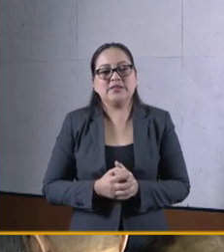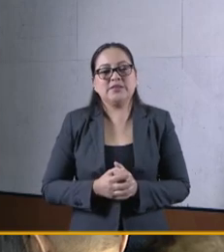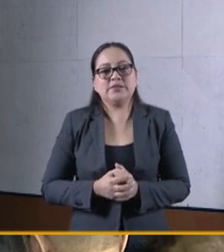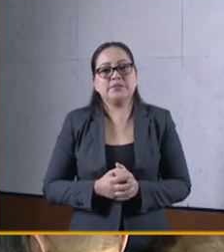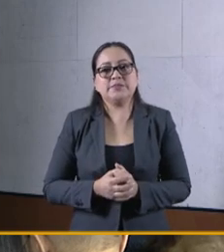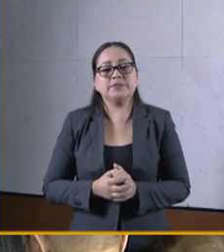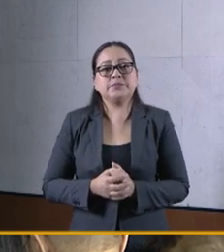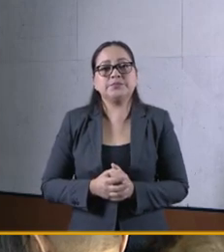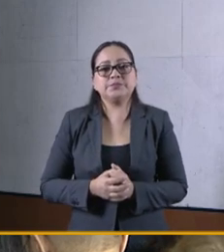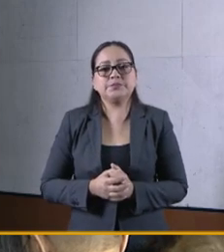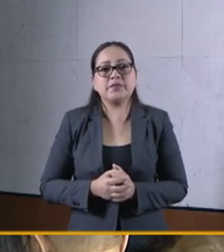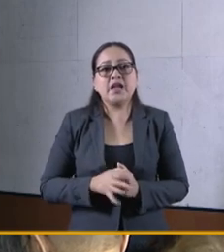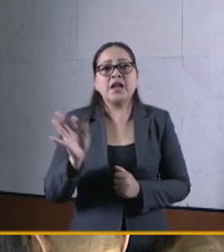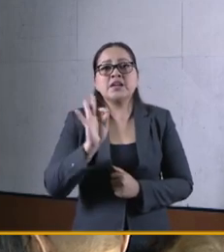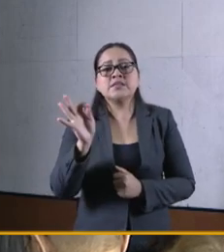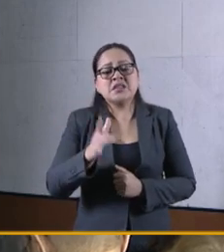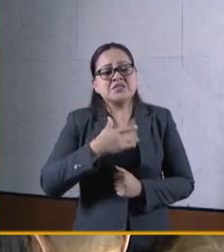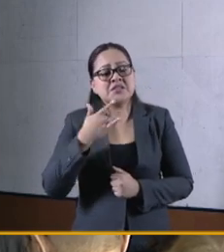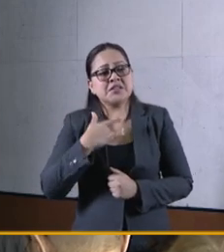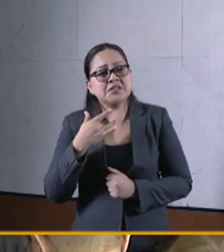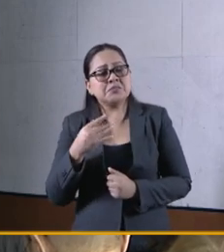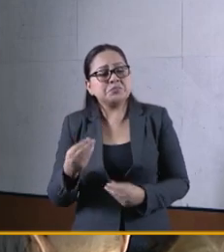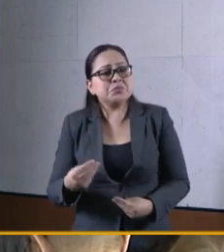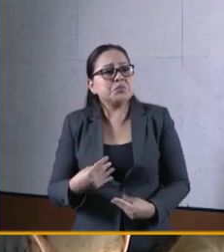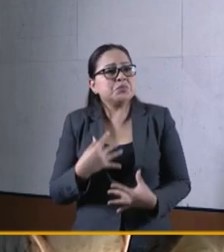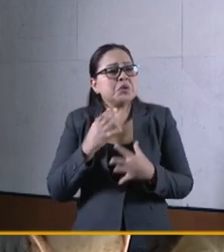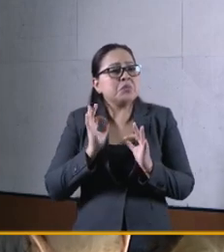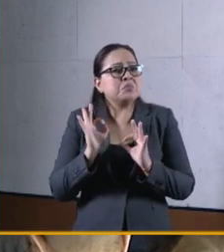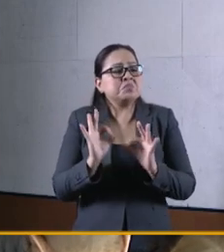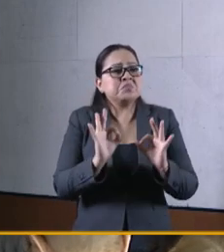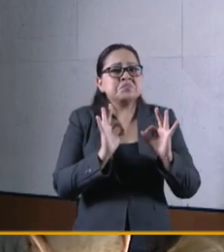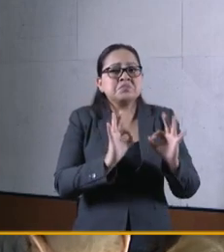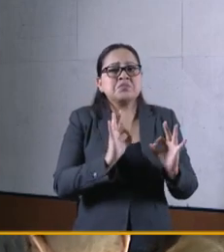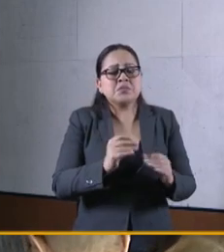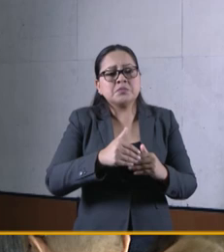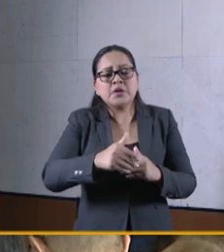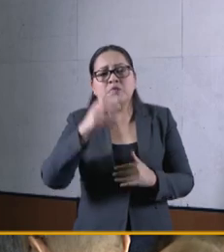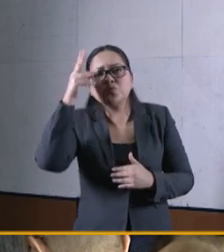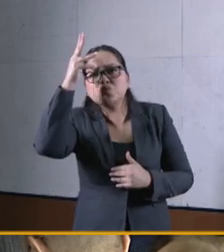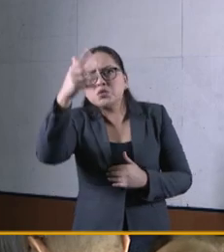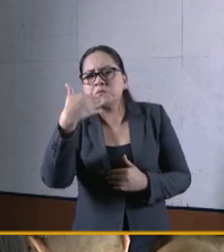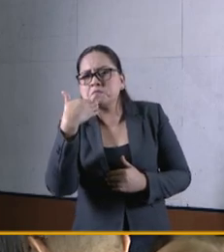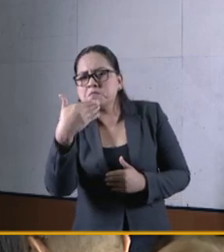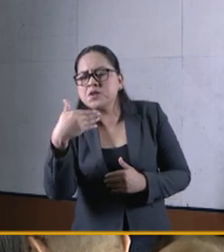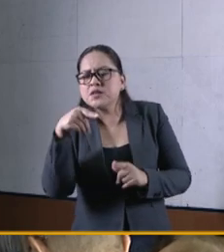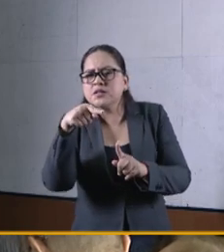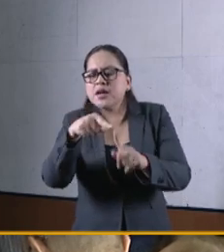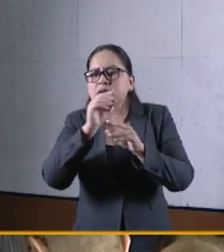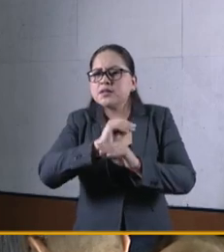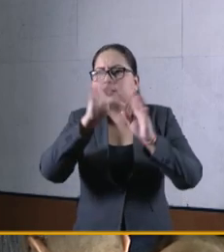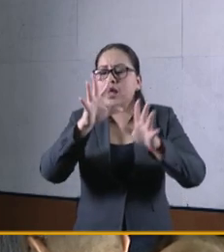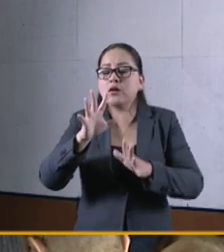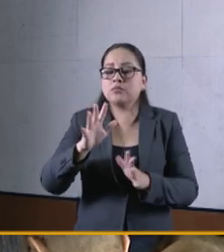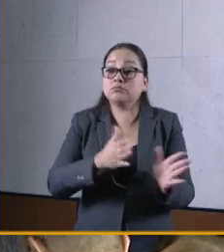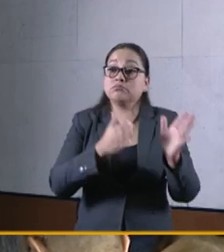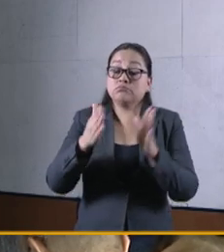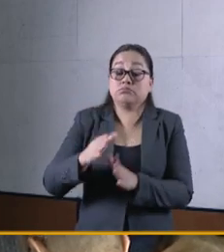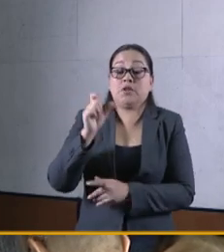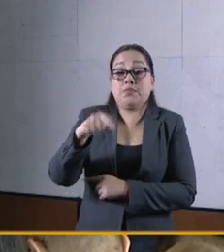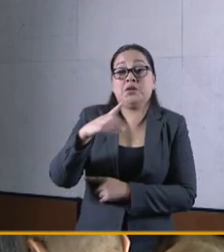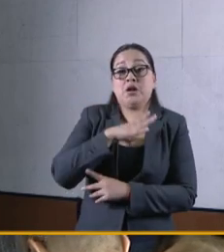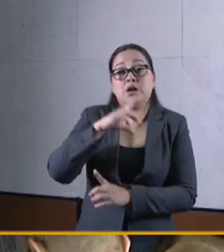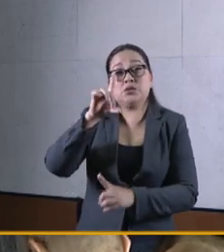habrá momentos de gran satisfacción y claridad del futuro y otros de incertidumbre